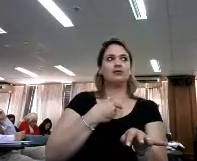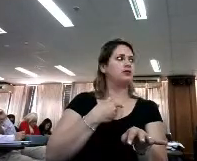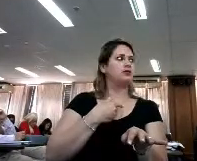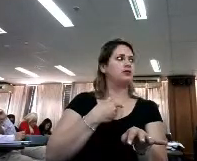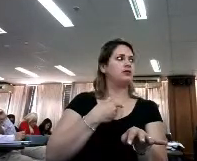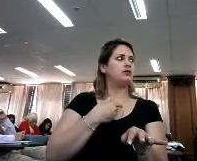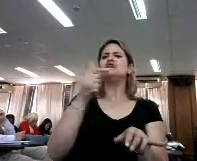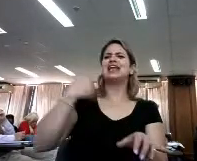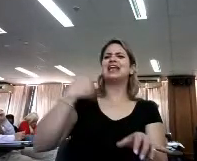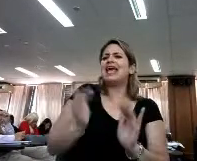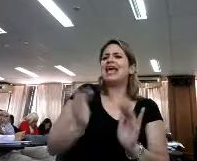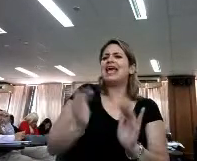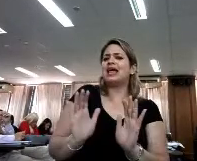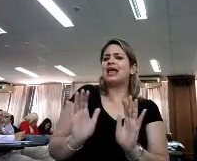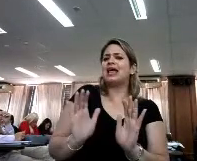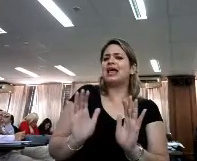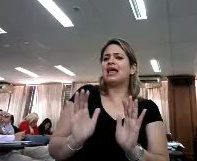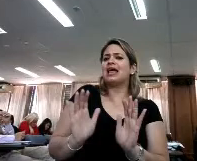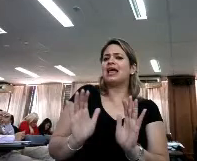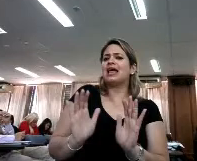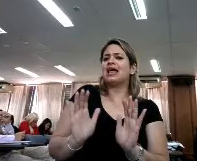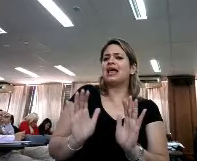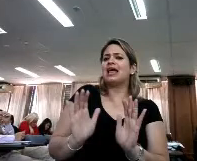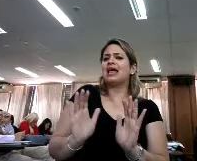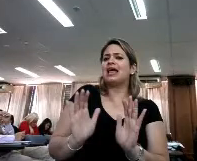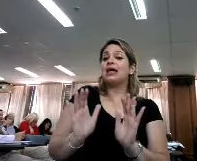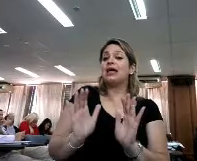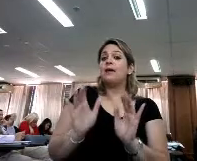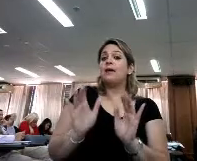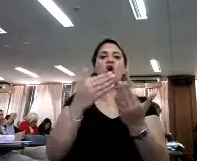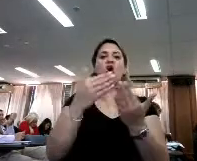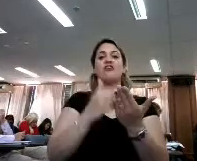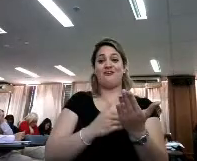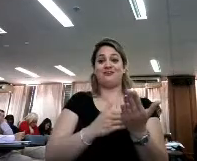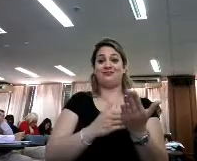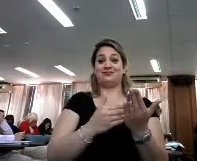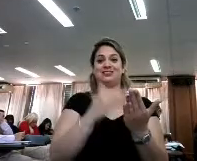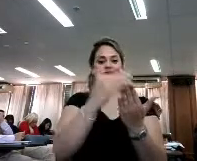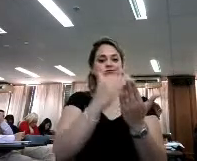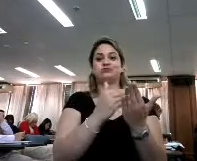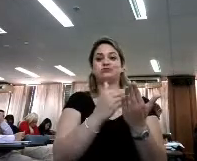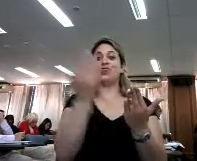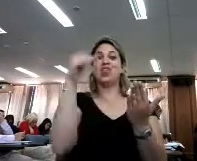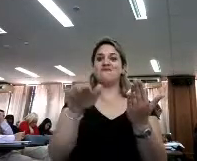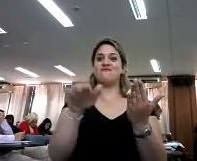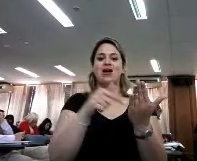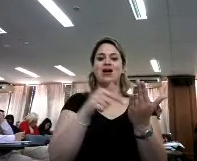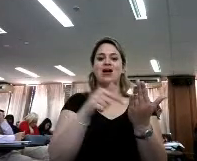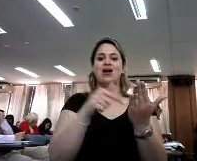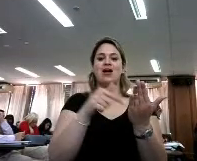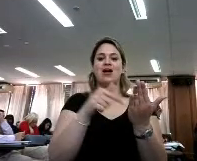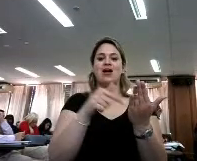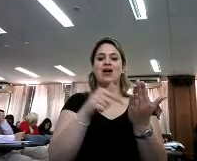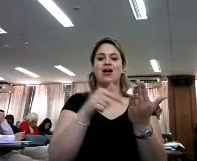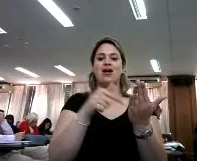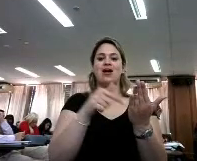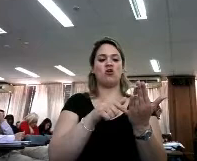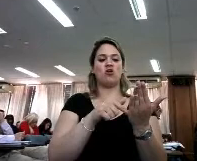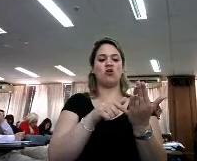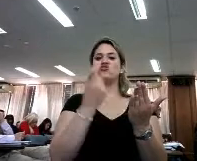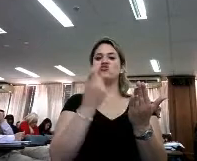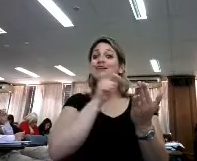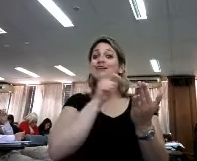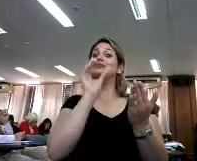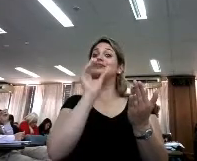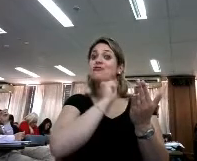Argentina pasa, pero cuando a mí me llegan los extractos bancarios a mi correo electrónico, para poder abrirlo tengo que poner una contraseña. Esa